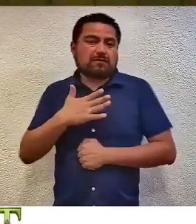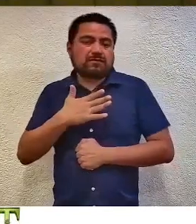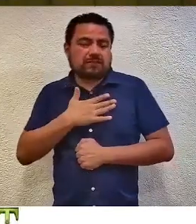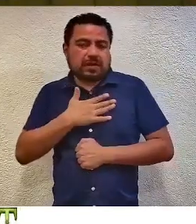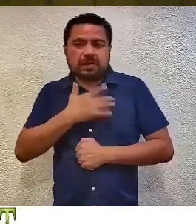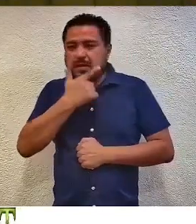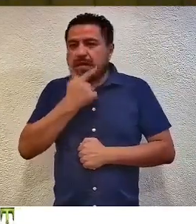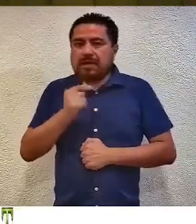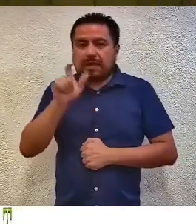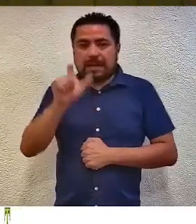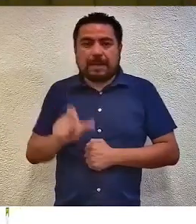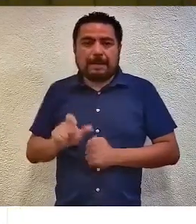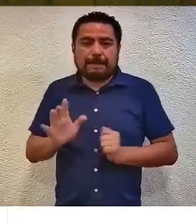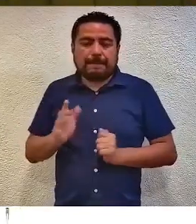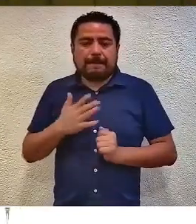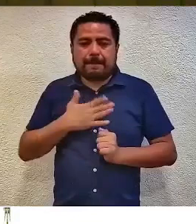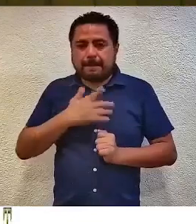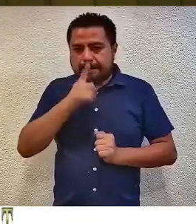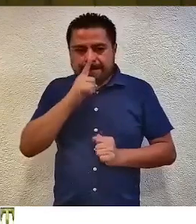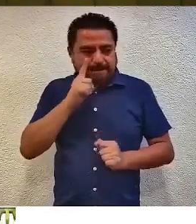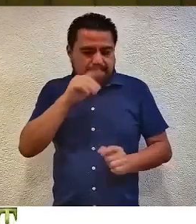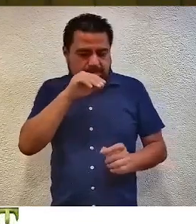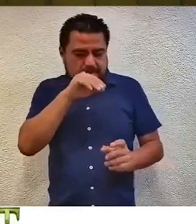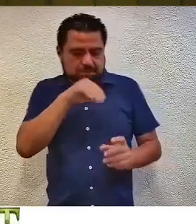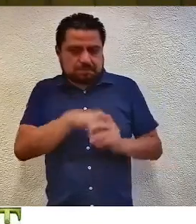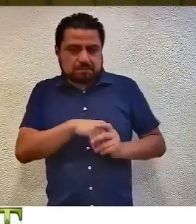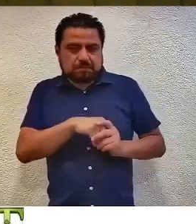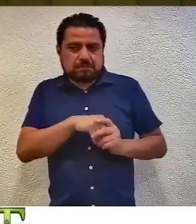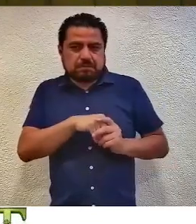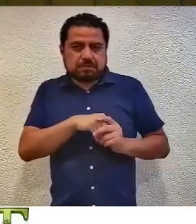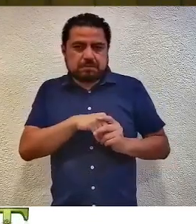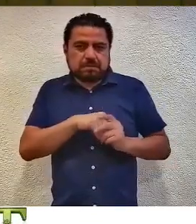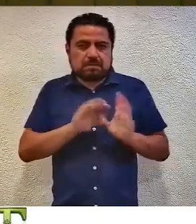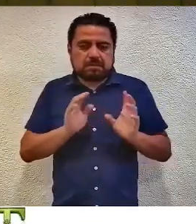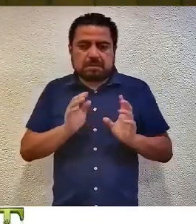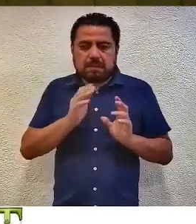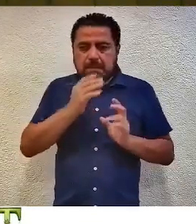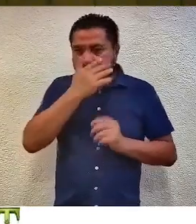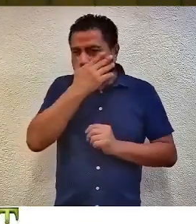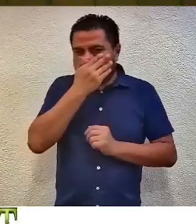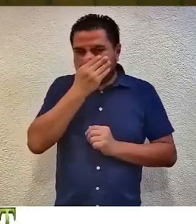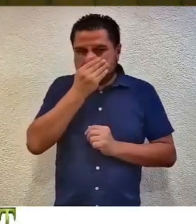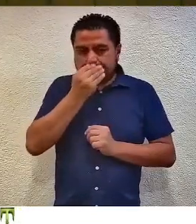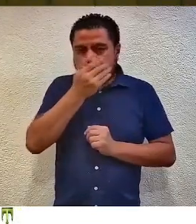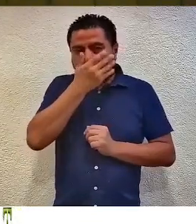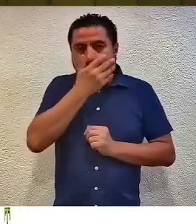caballerosidad, me guardaré algunos hechos.